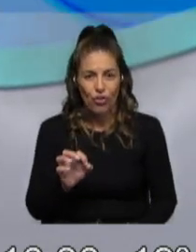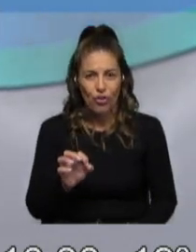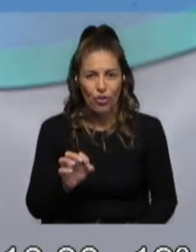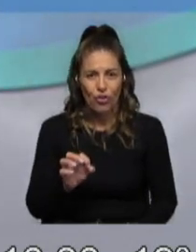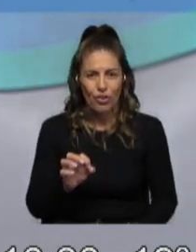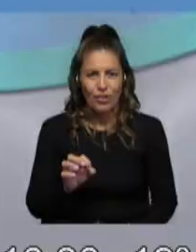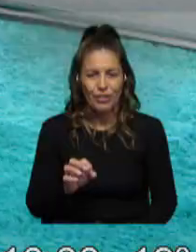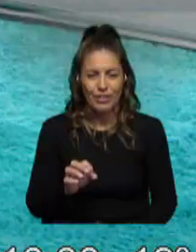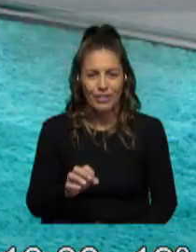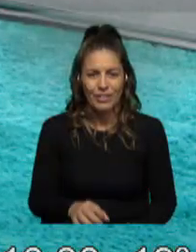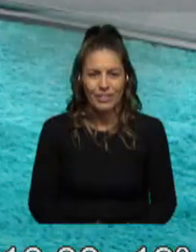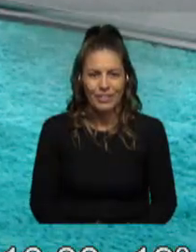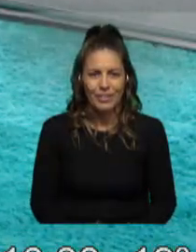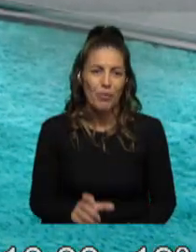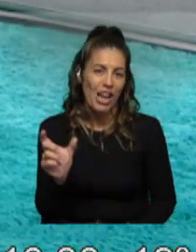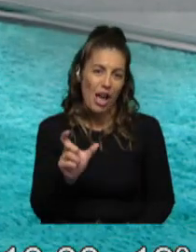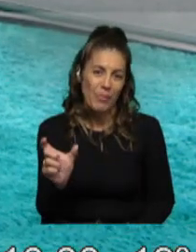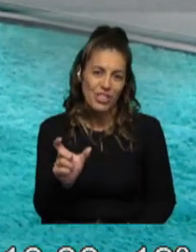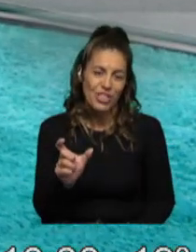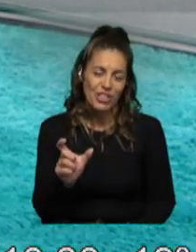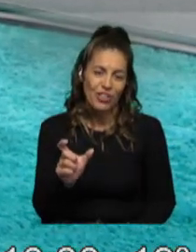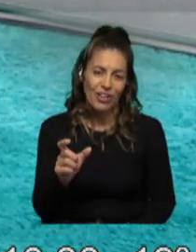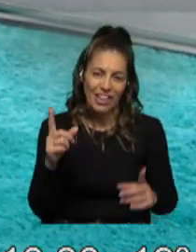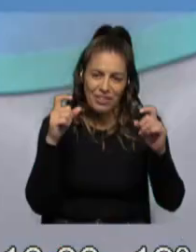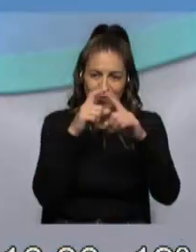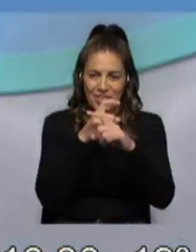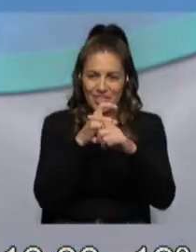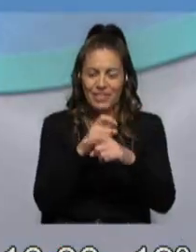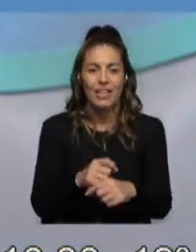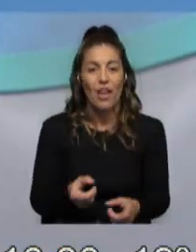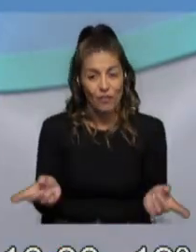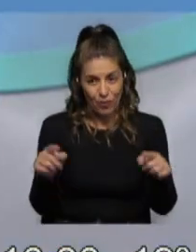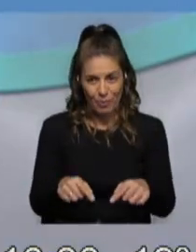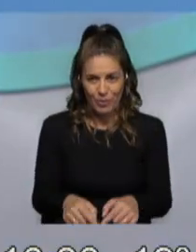Yo elige. No me quiere Dios. Al ruso y ya volvemos.